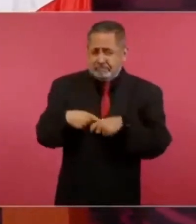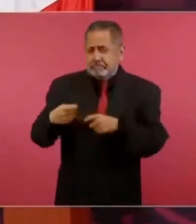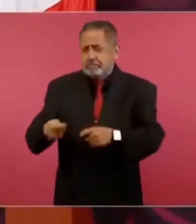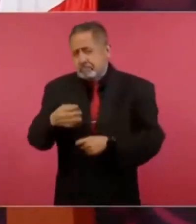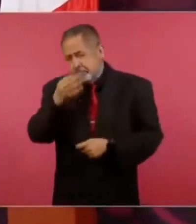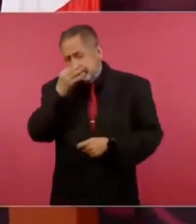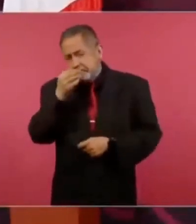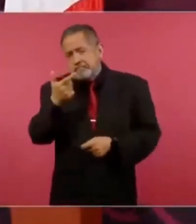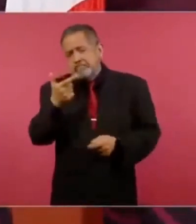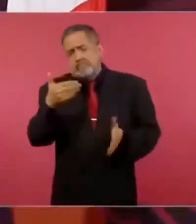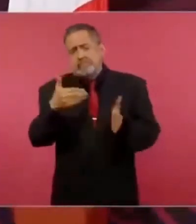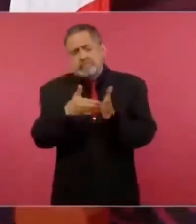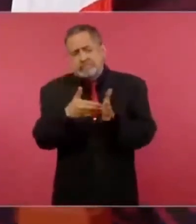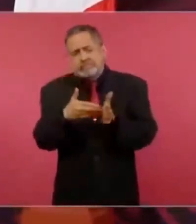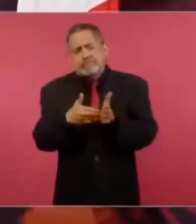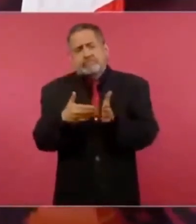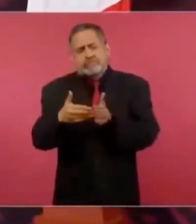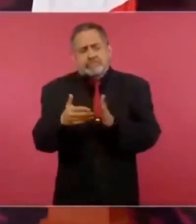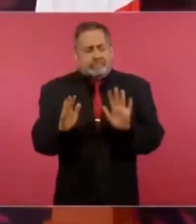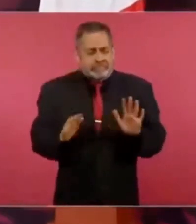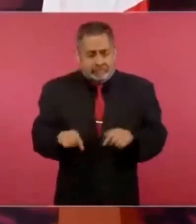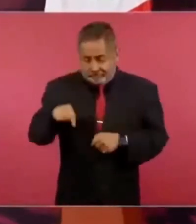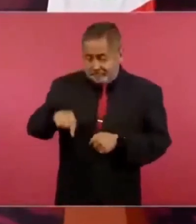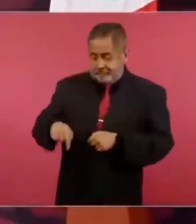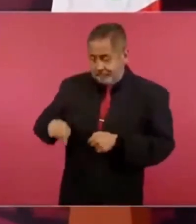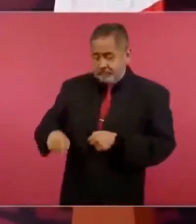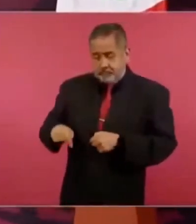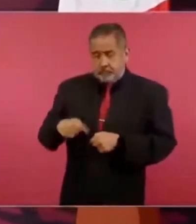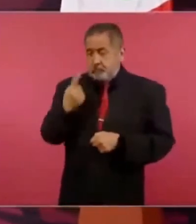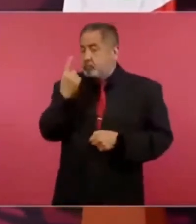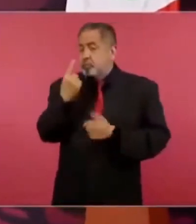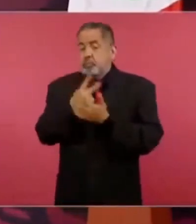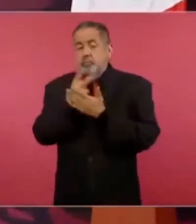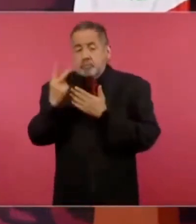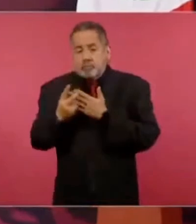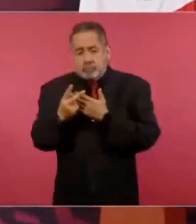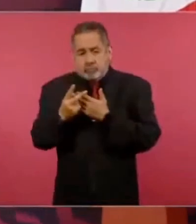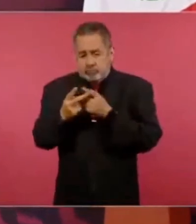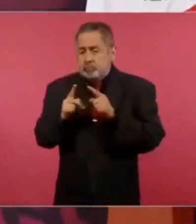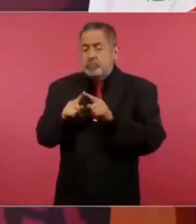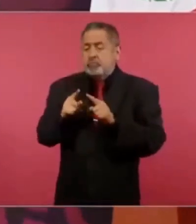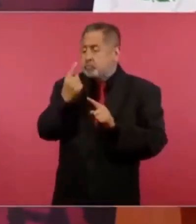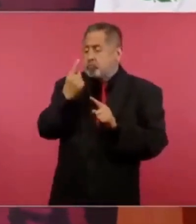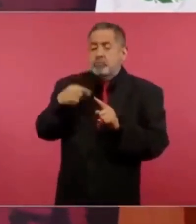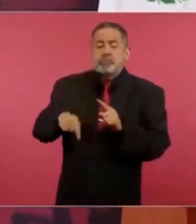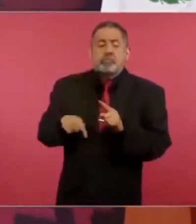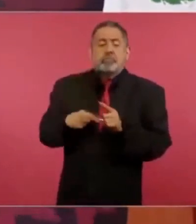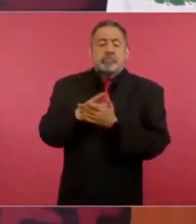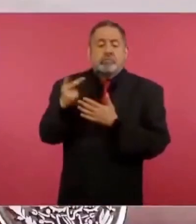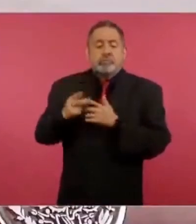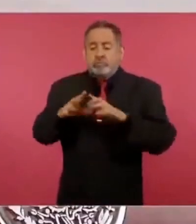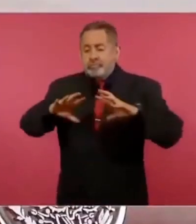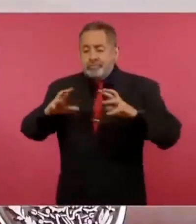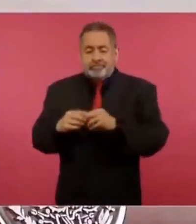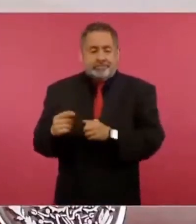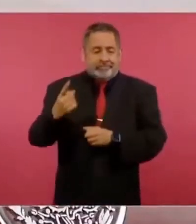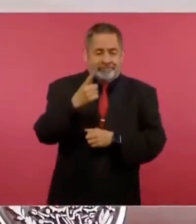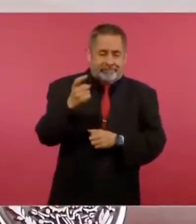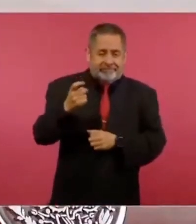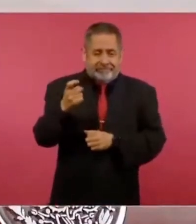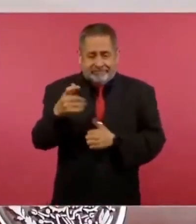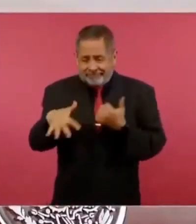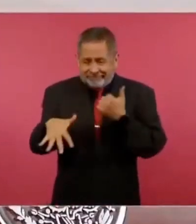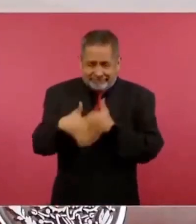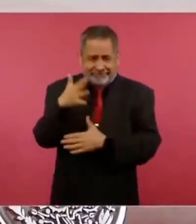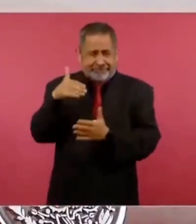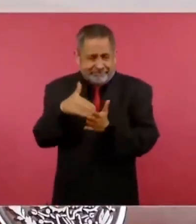7,000 millones. Y nada más este programa, no el de las becas, que es otro tanto, este programa 115,000